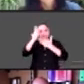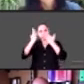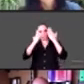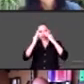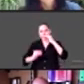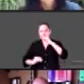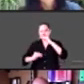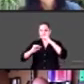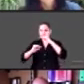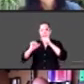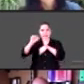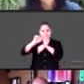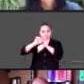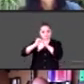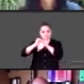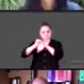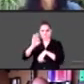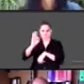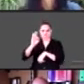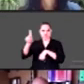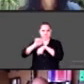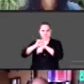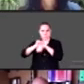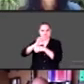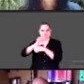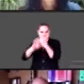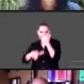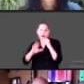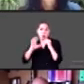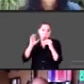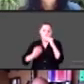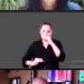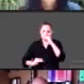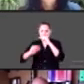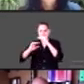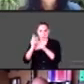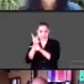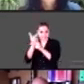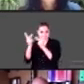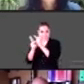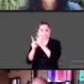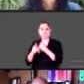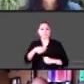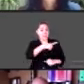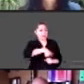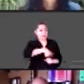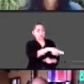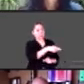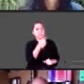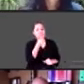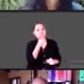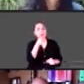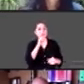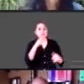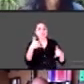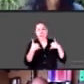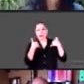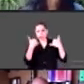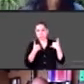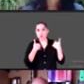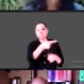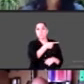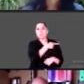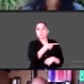secundaria completada o estudios medios o superiores, el porcentaje de pobreza de niñas, niños y adolescentes cae hasta